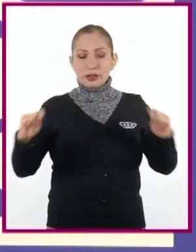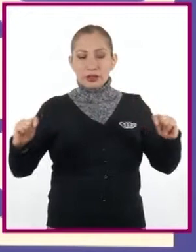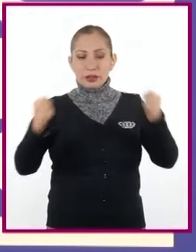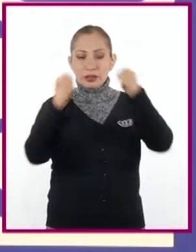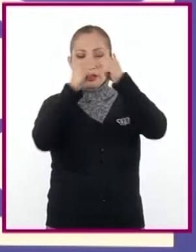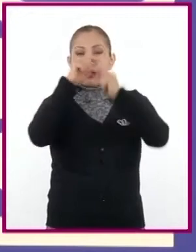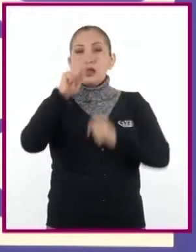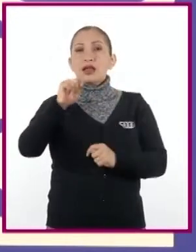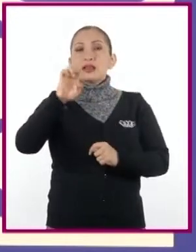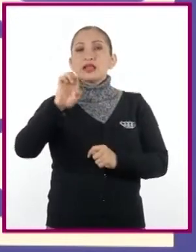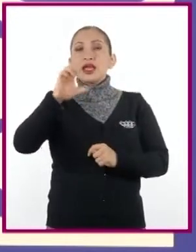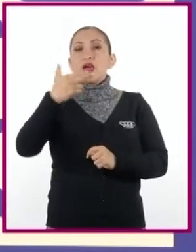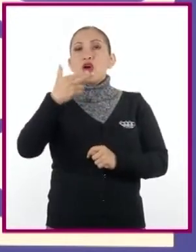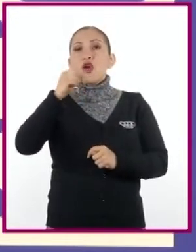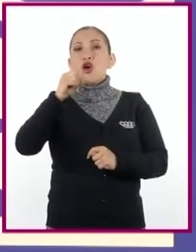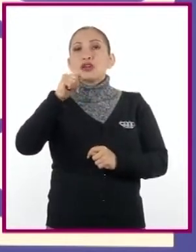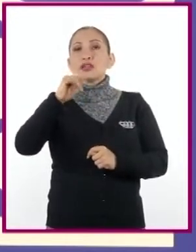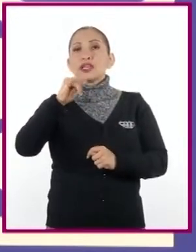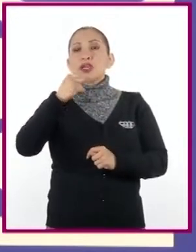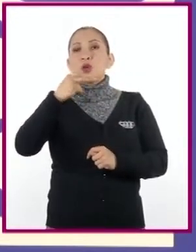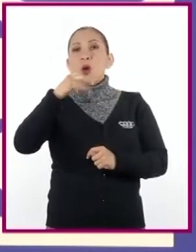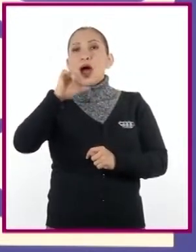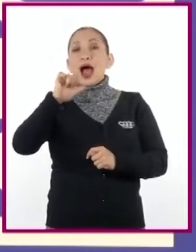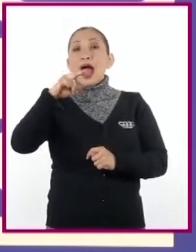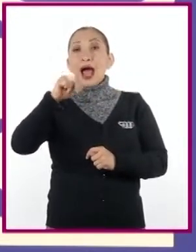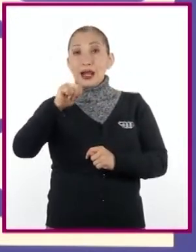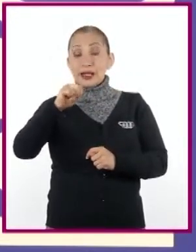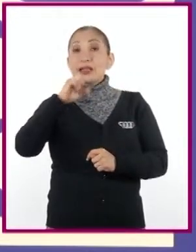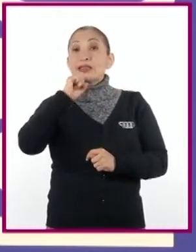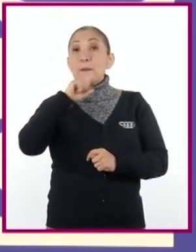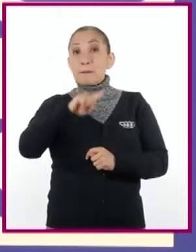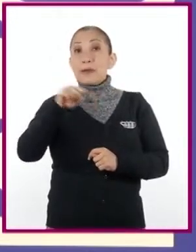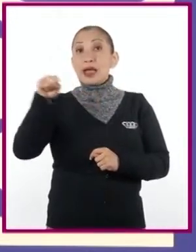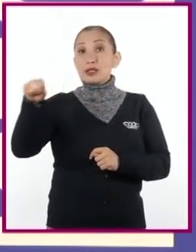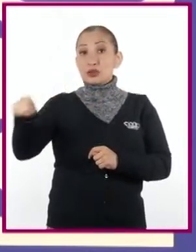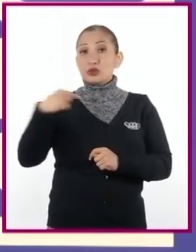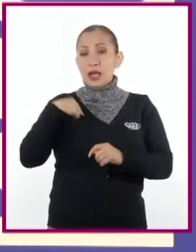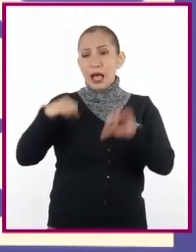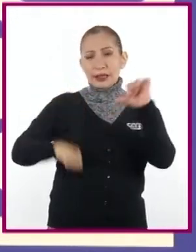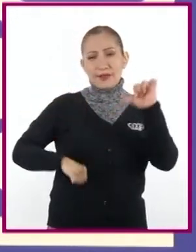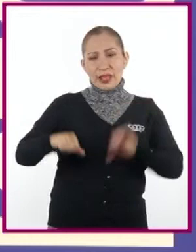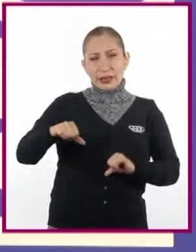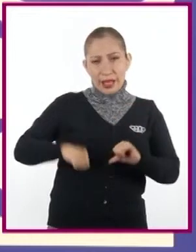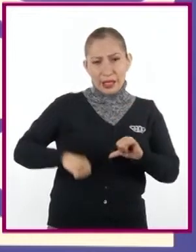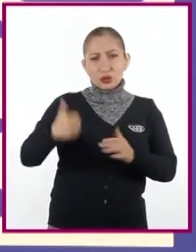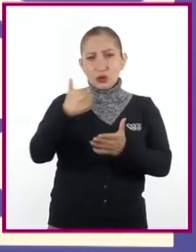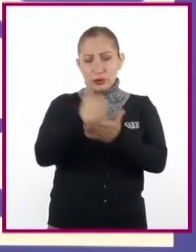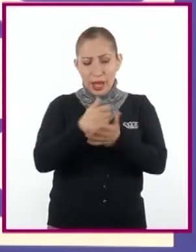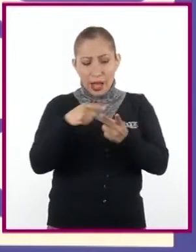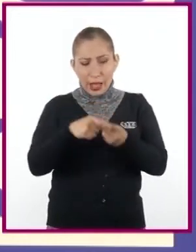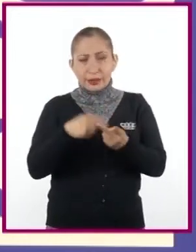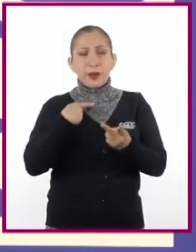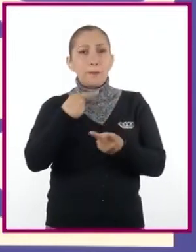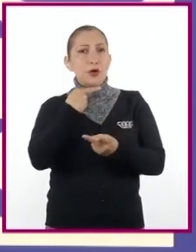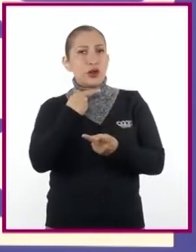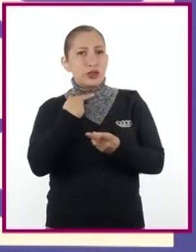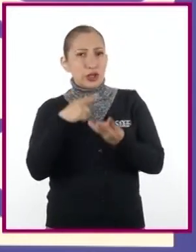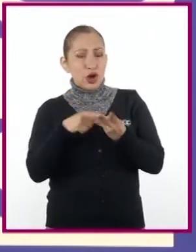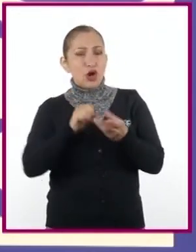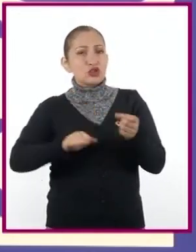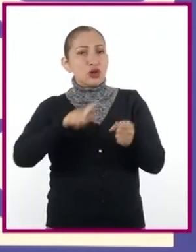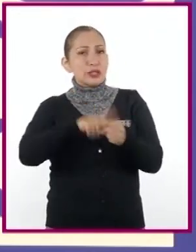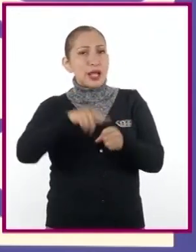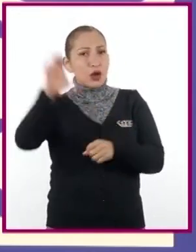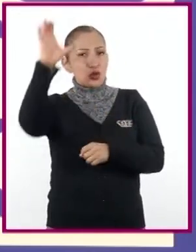ciudades representativas del periodo clásico, así como sus principales actividades económicas, políticas, sociales